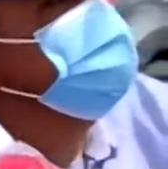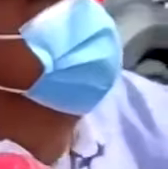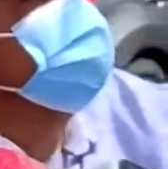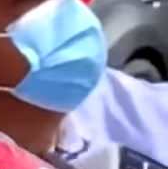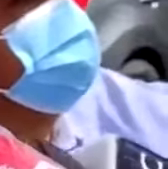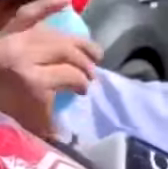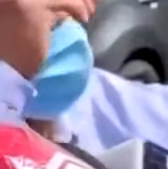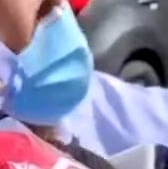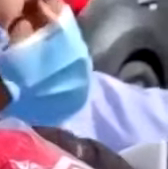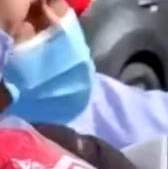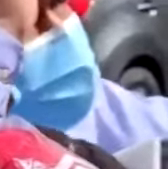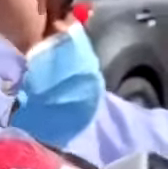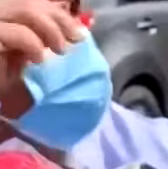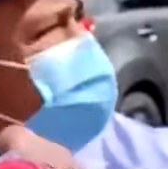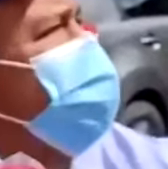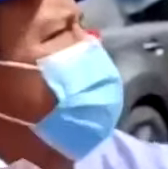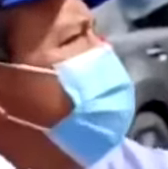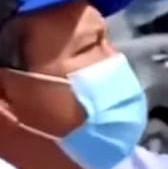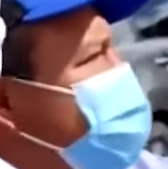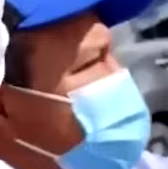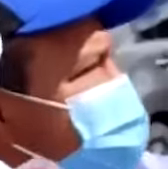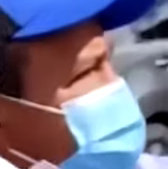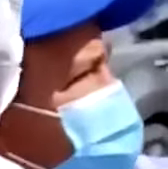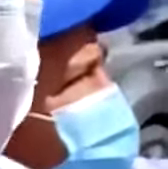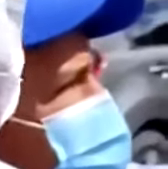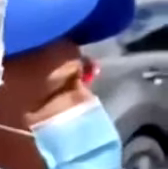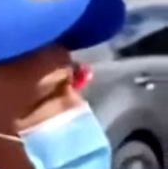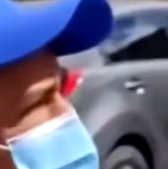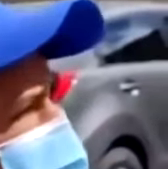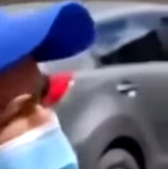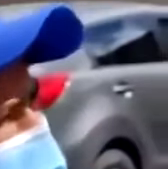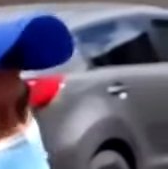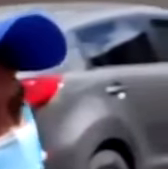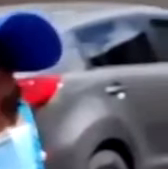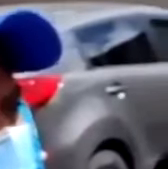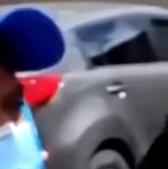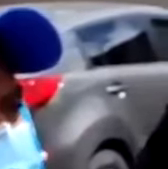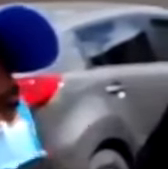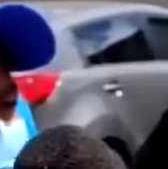ciudadanos. Porque lamentablemente le tiene a la ciudad de Quito por Prada. Y en ese